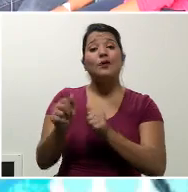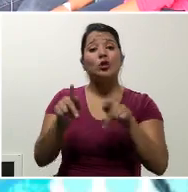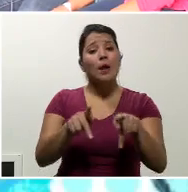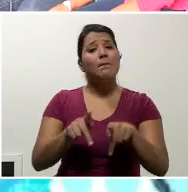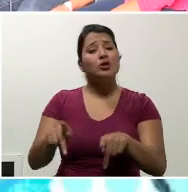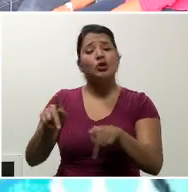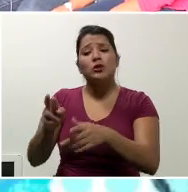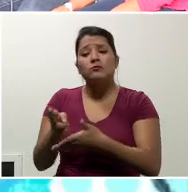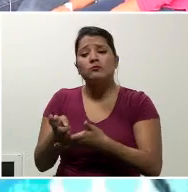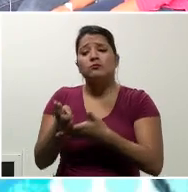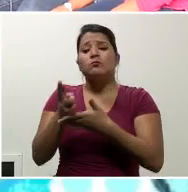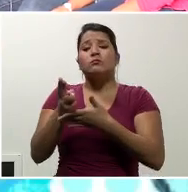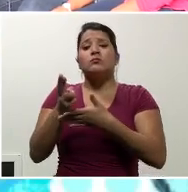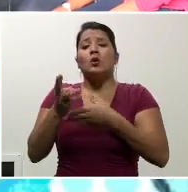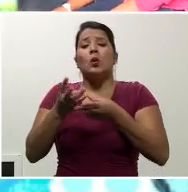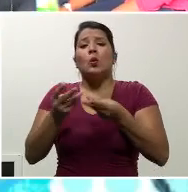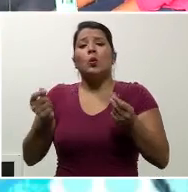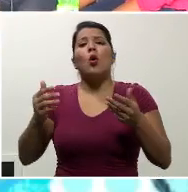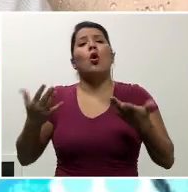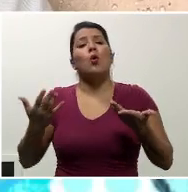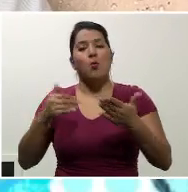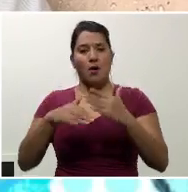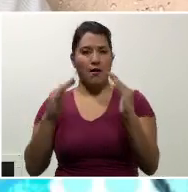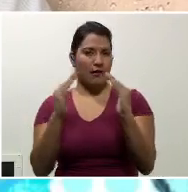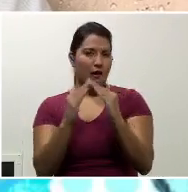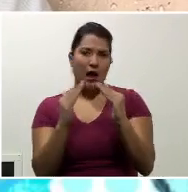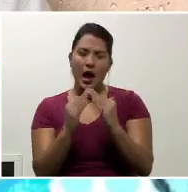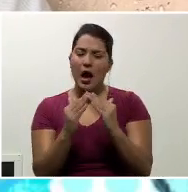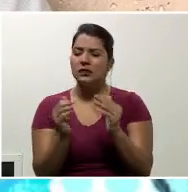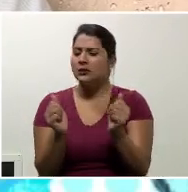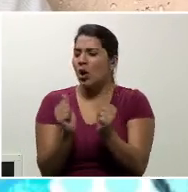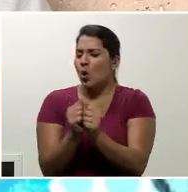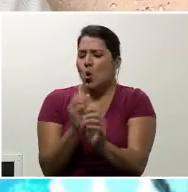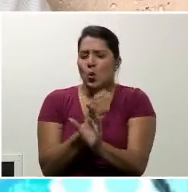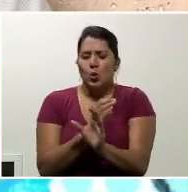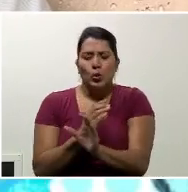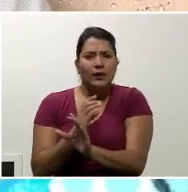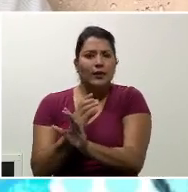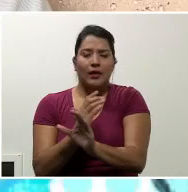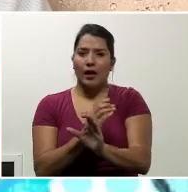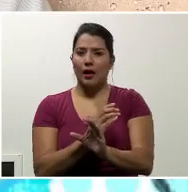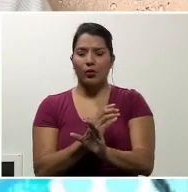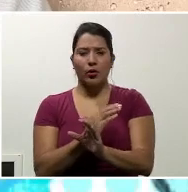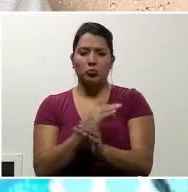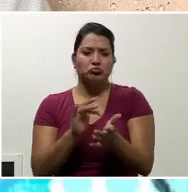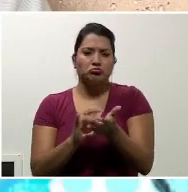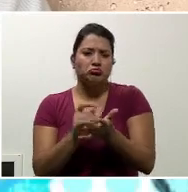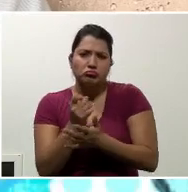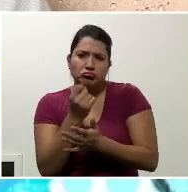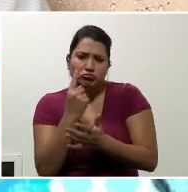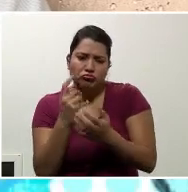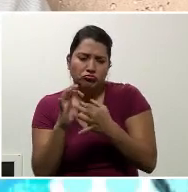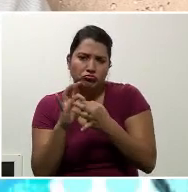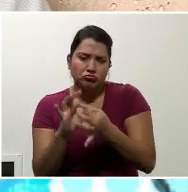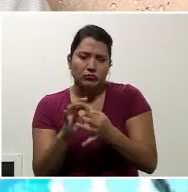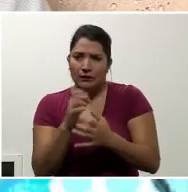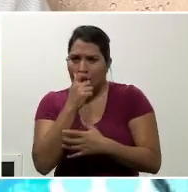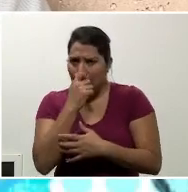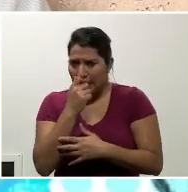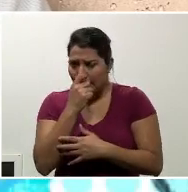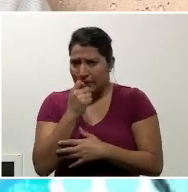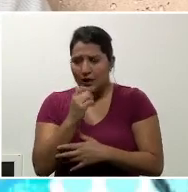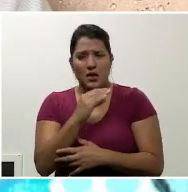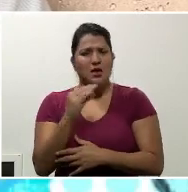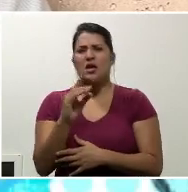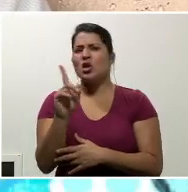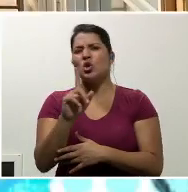casa, se recuperan con cuidados generales, con tratamiento completamente sintomático y sin necesidad necesariamente de estar